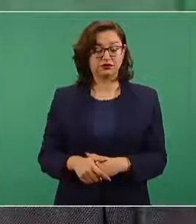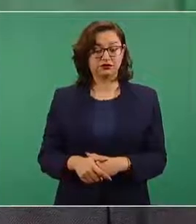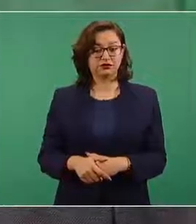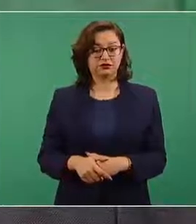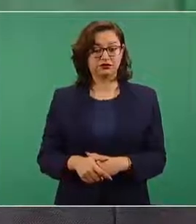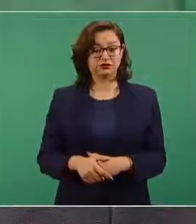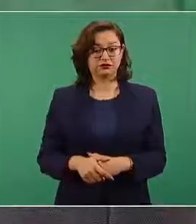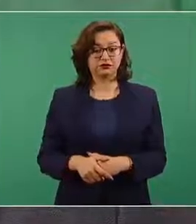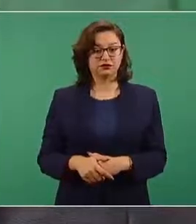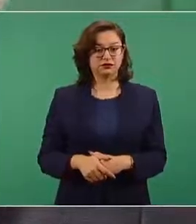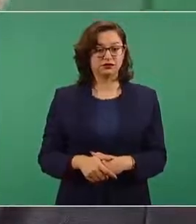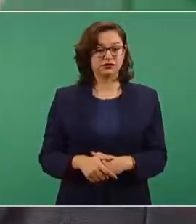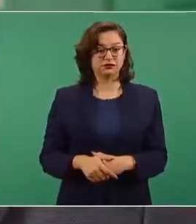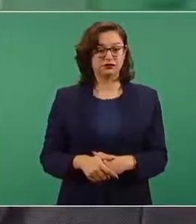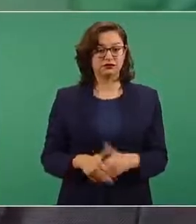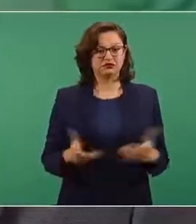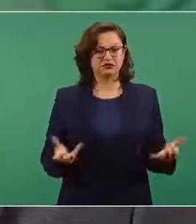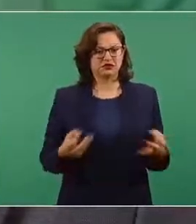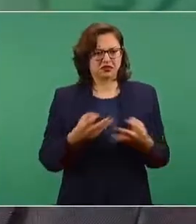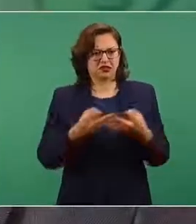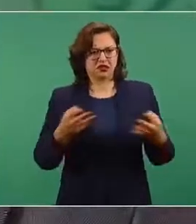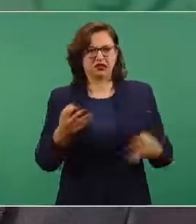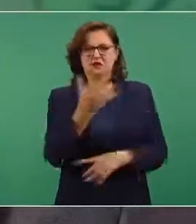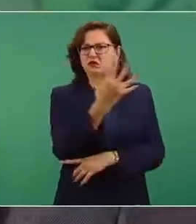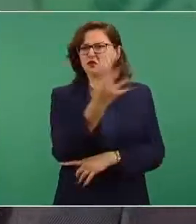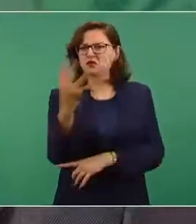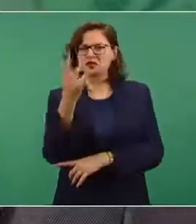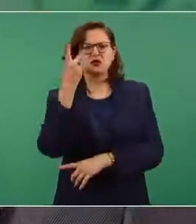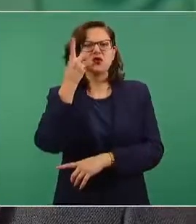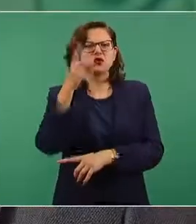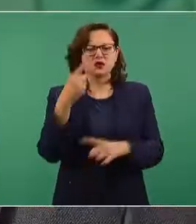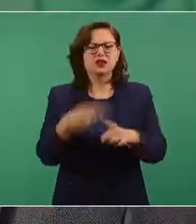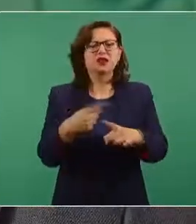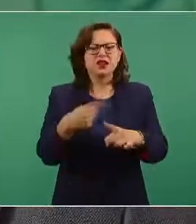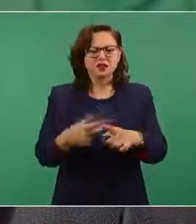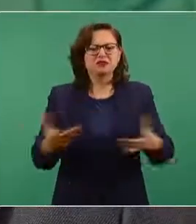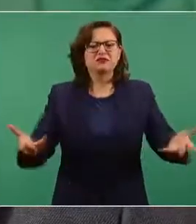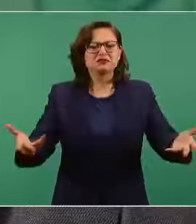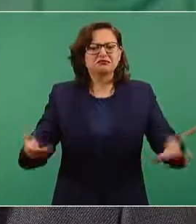¿Y de quiénes eran entonces las tierras y los bosques?